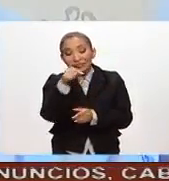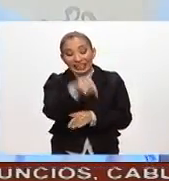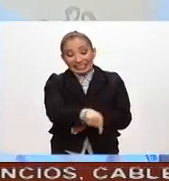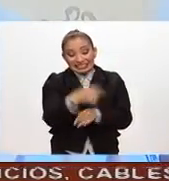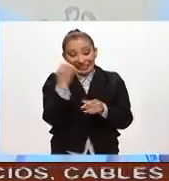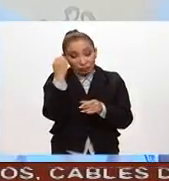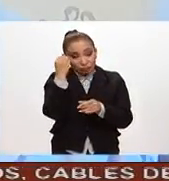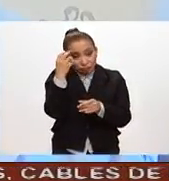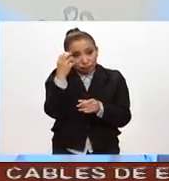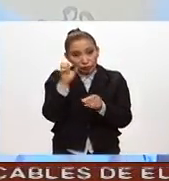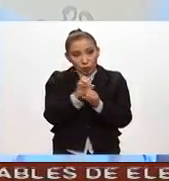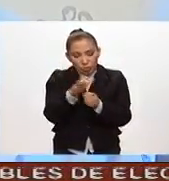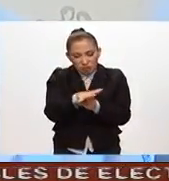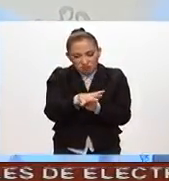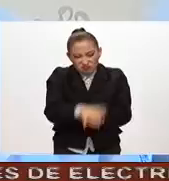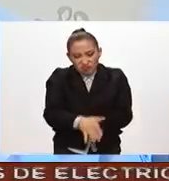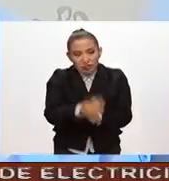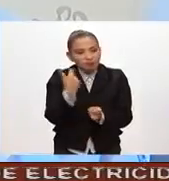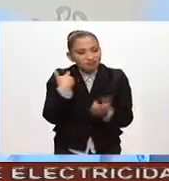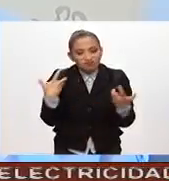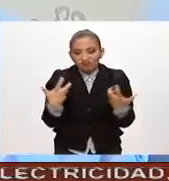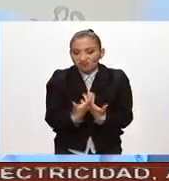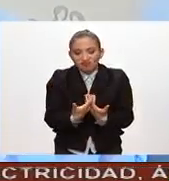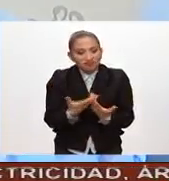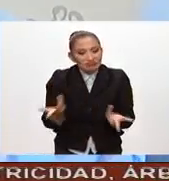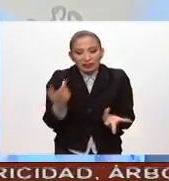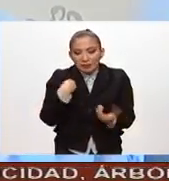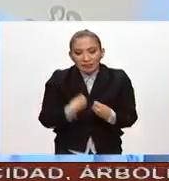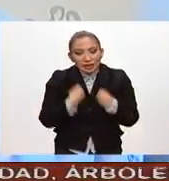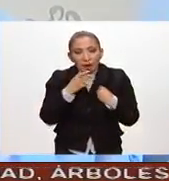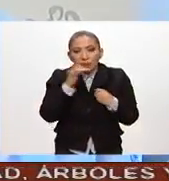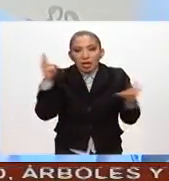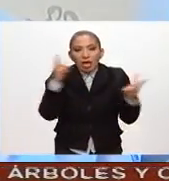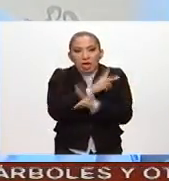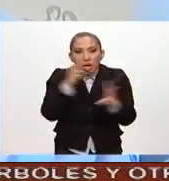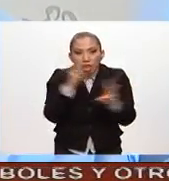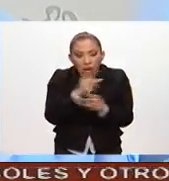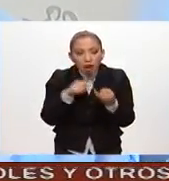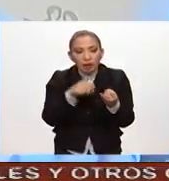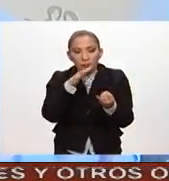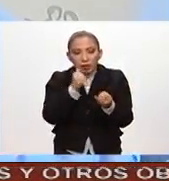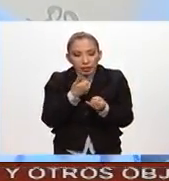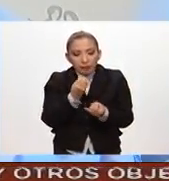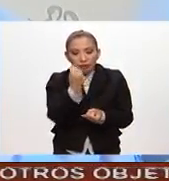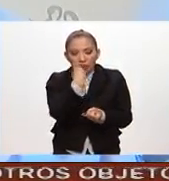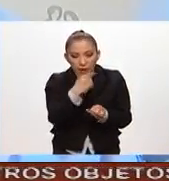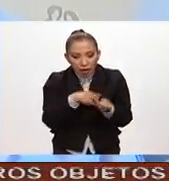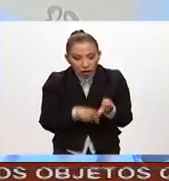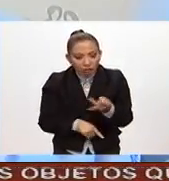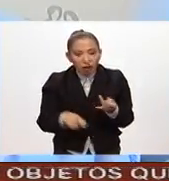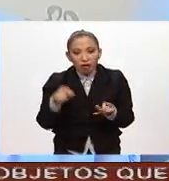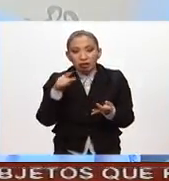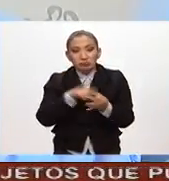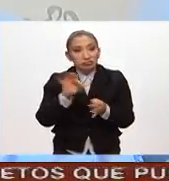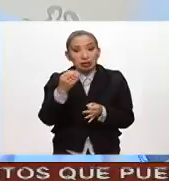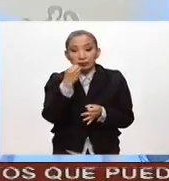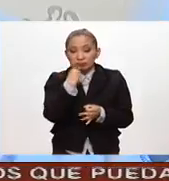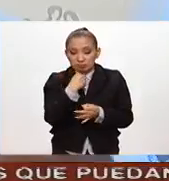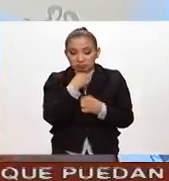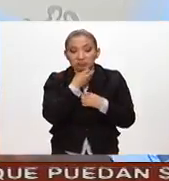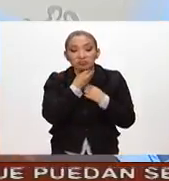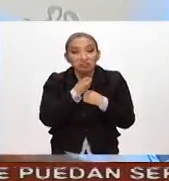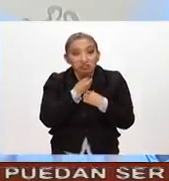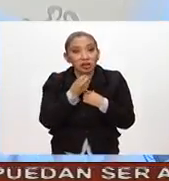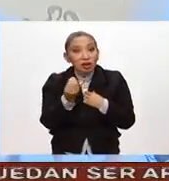lesiones, al seguir comprimiendo, son incompatibles con la vida porque no le permiten respirar al paciente, no le permiten deglutir. Si no degluten bien,